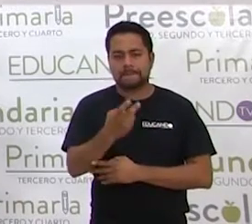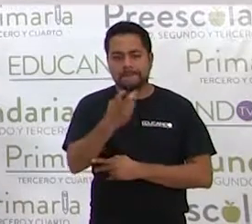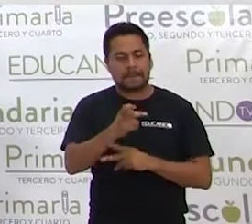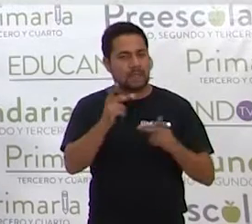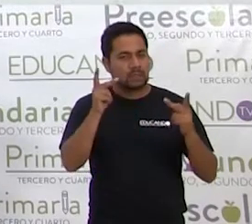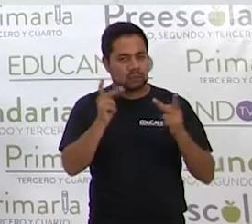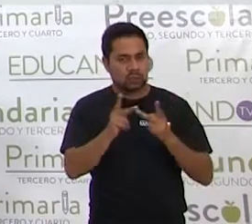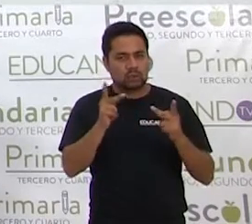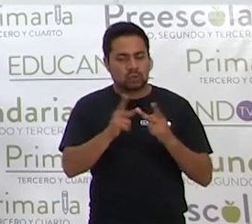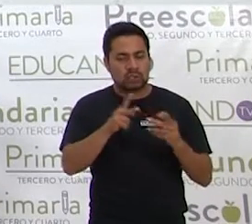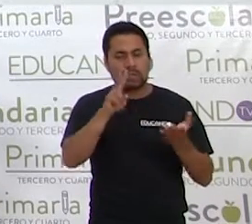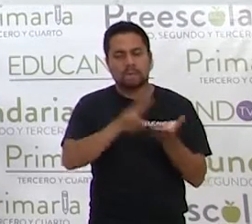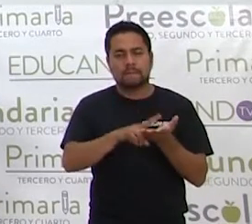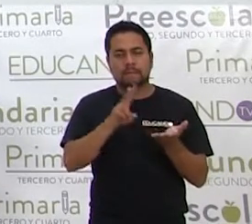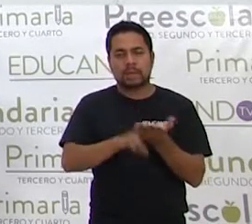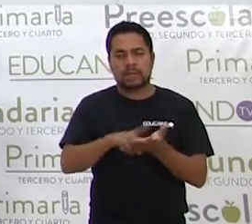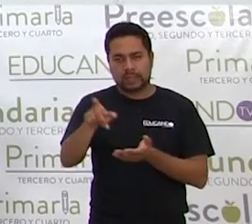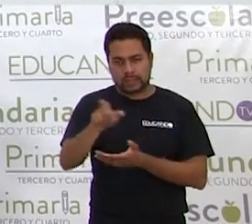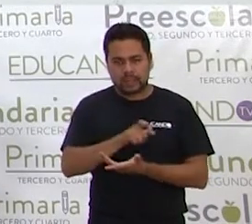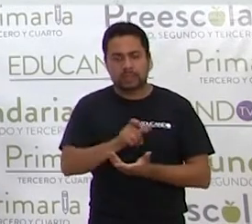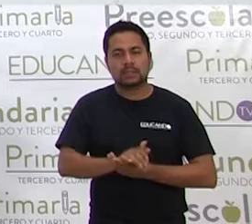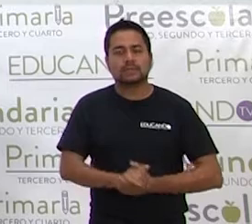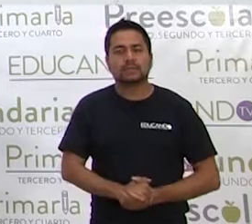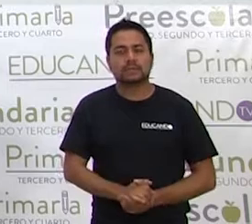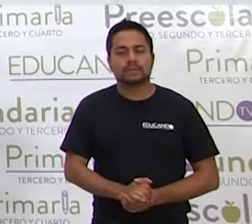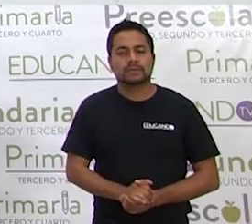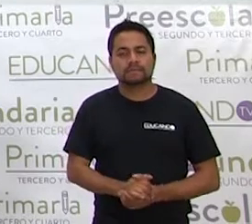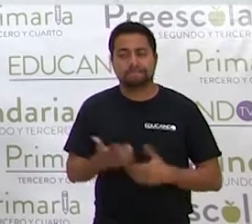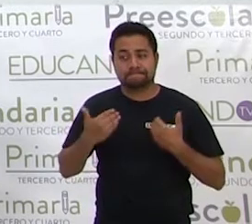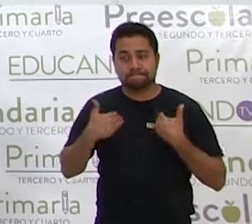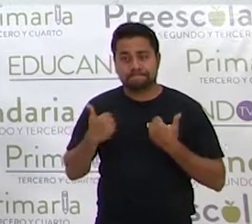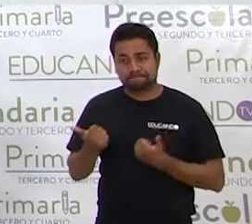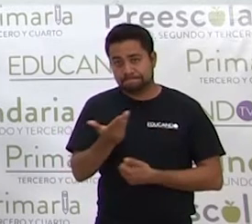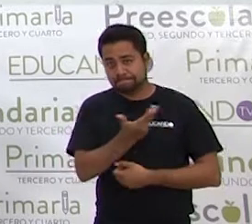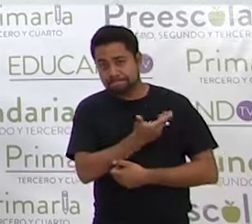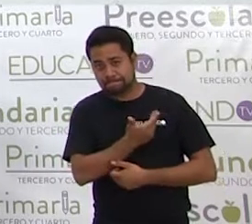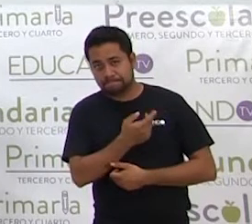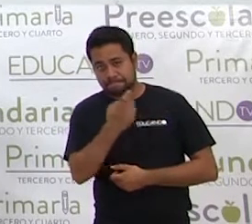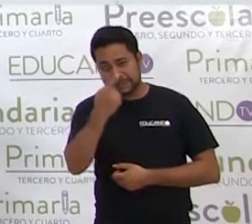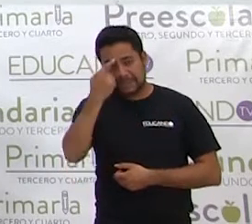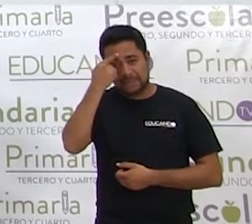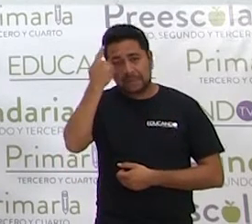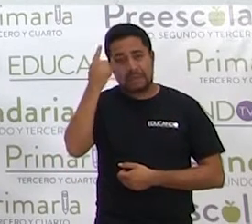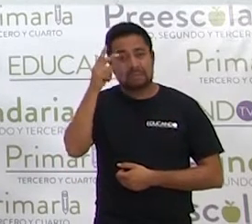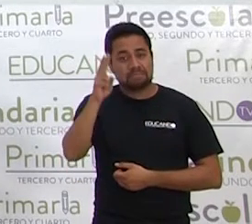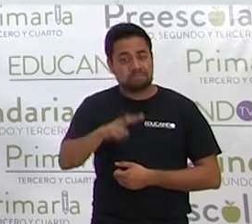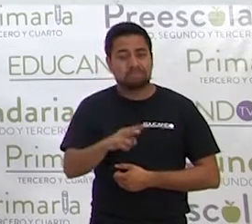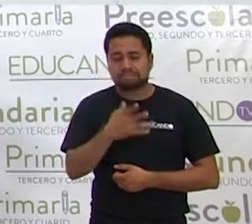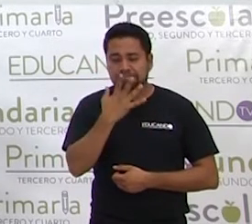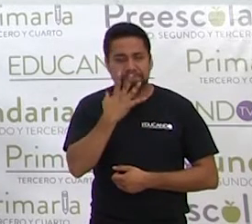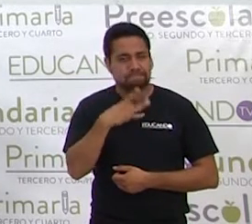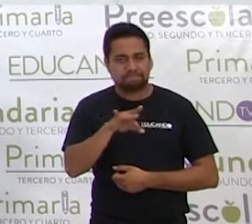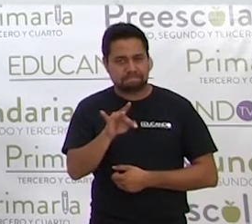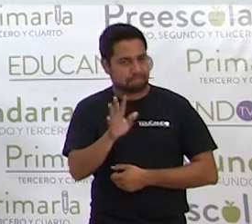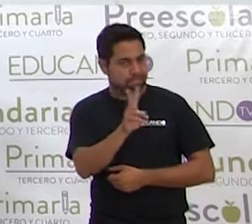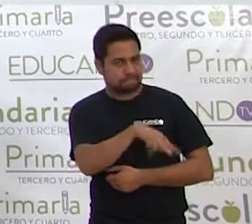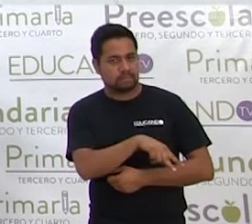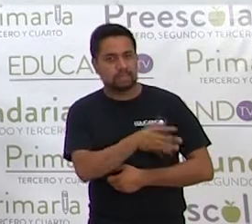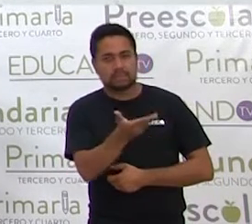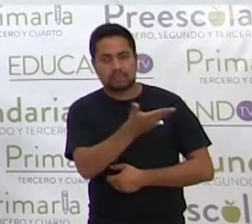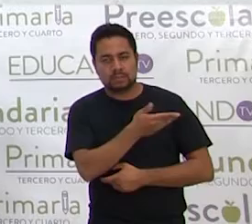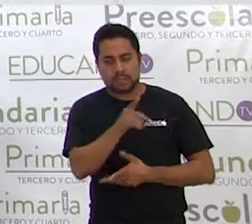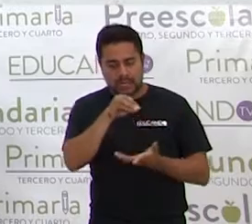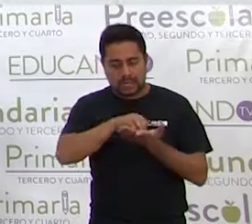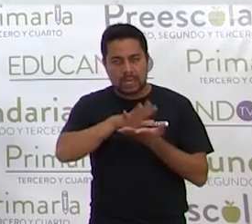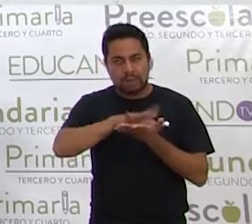correcto el valor de se entendió está fácil es tan sencillo ya